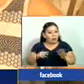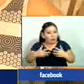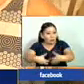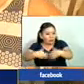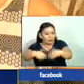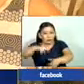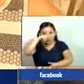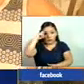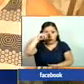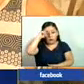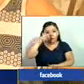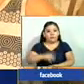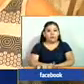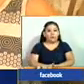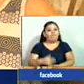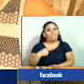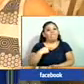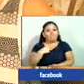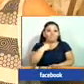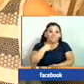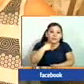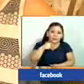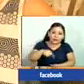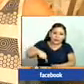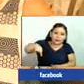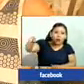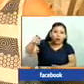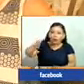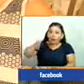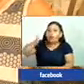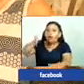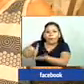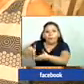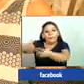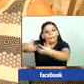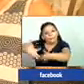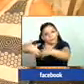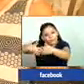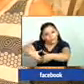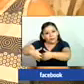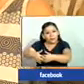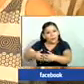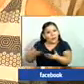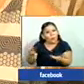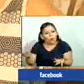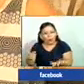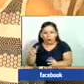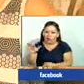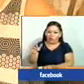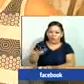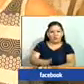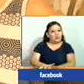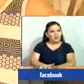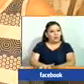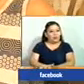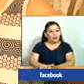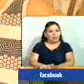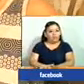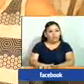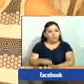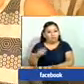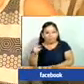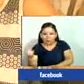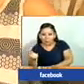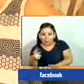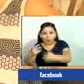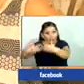había que sacrificarse e ir hasta el local a traerlo algunas veces y poco porque estaban trabajando las